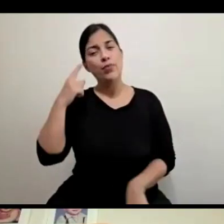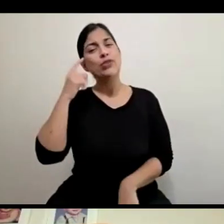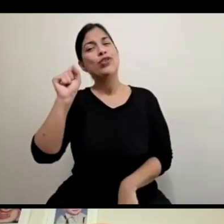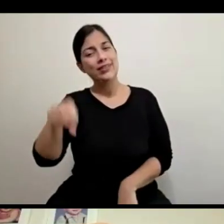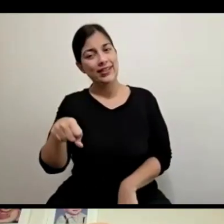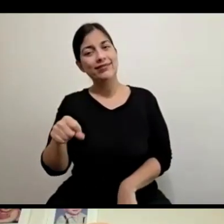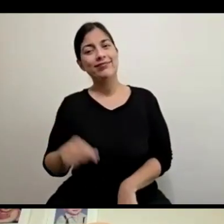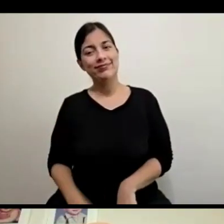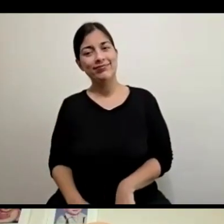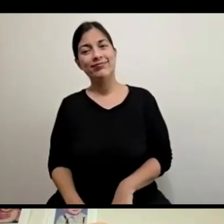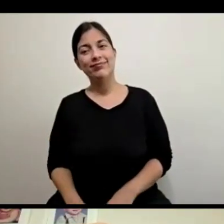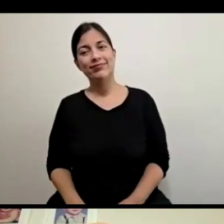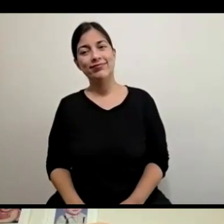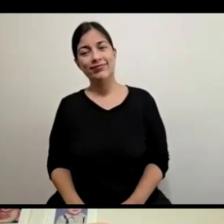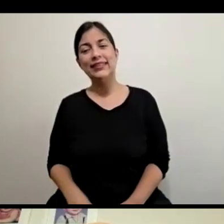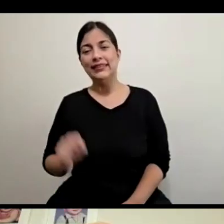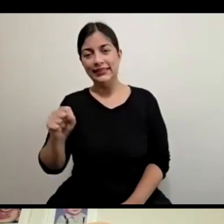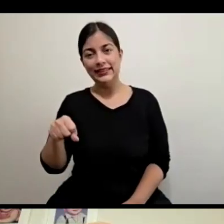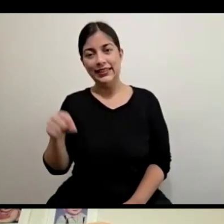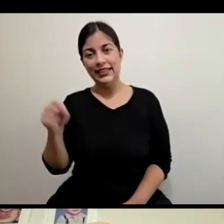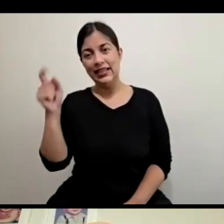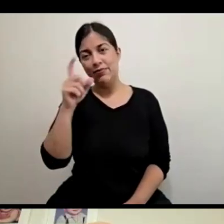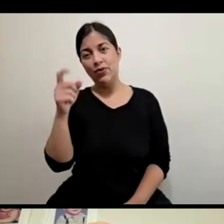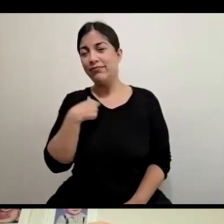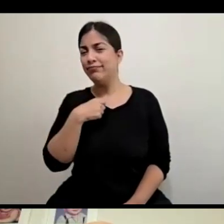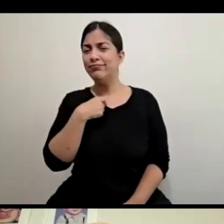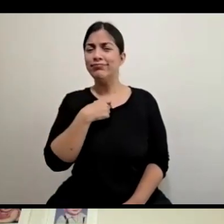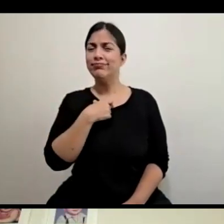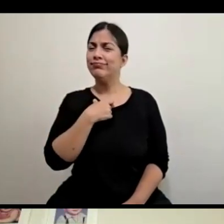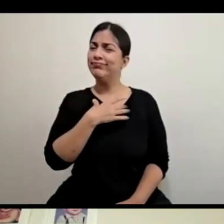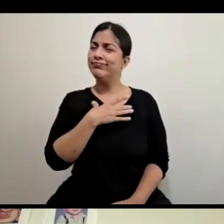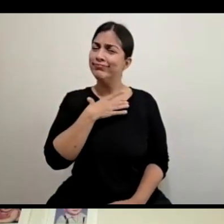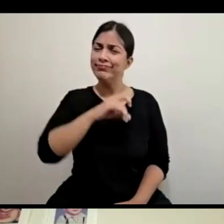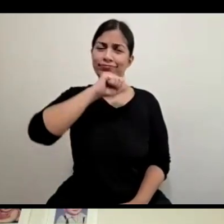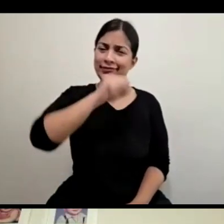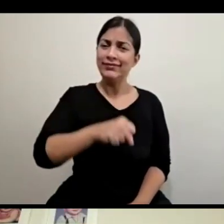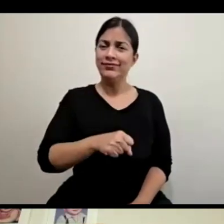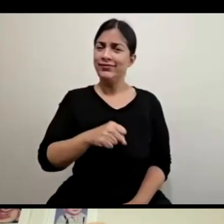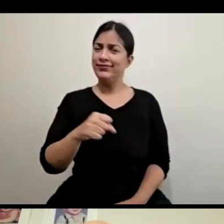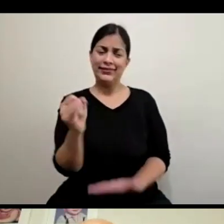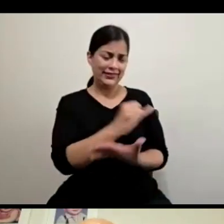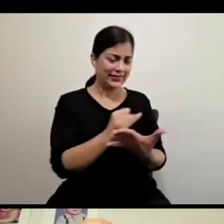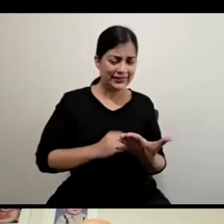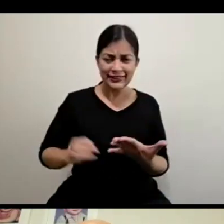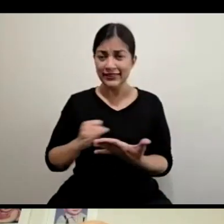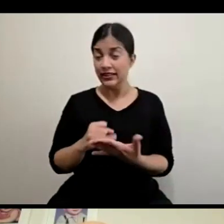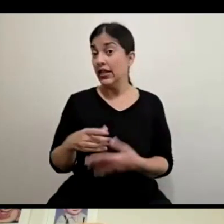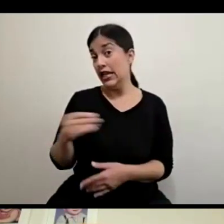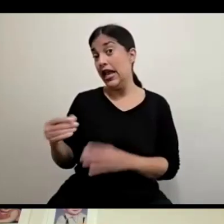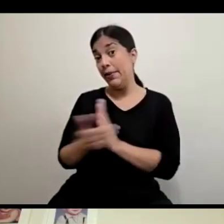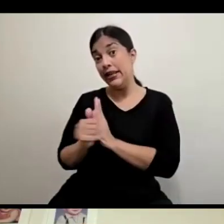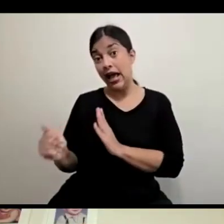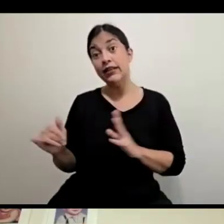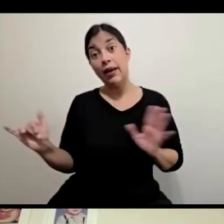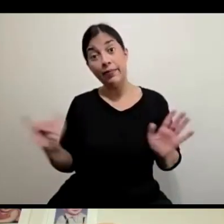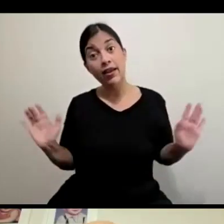tendencia, que sí, porque había un gusto por hacerlo, por garabatear y poco a poco. Y una habilidad, porque gusto